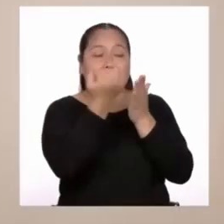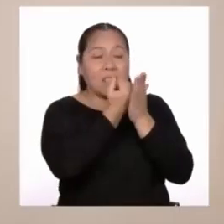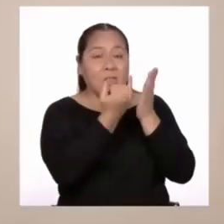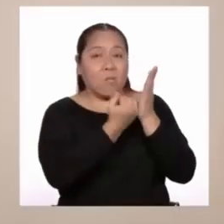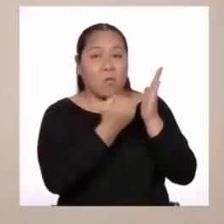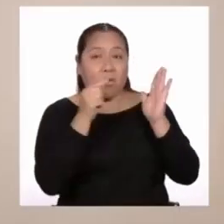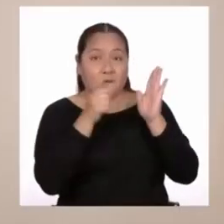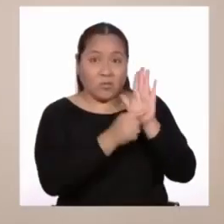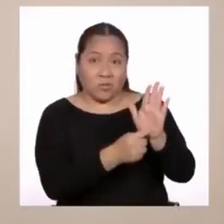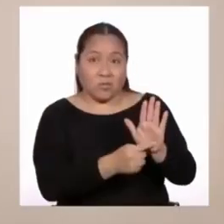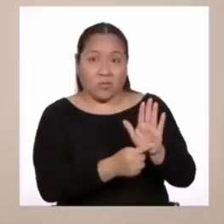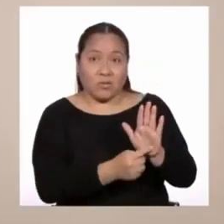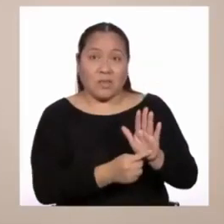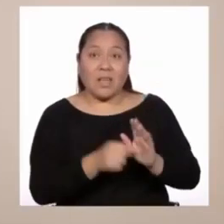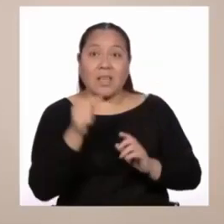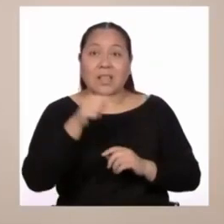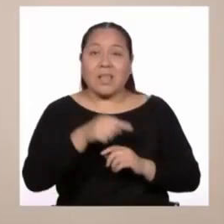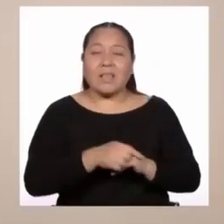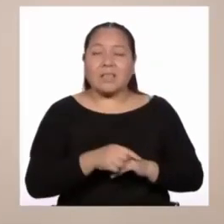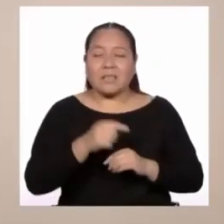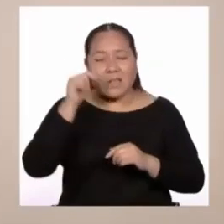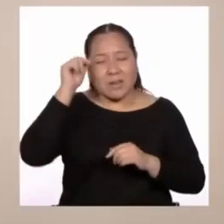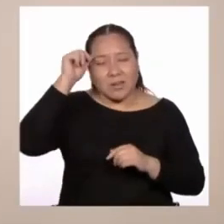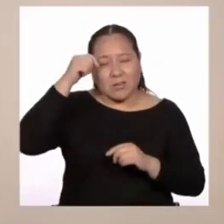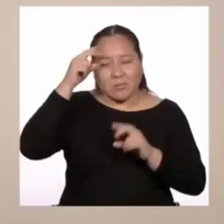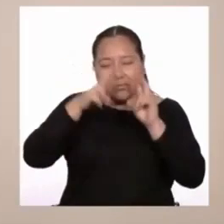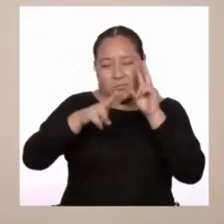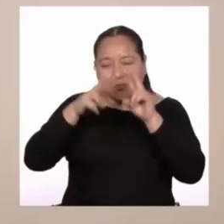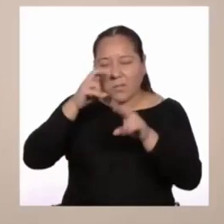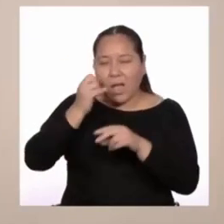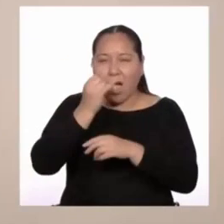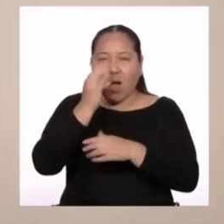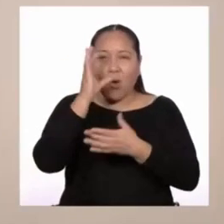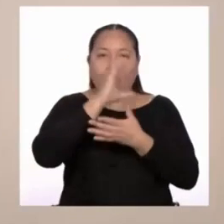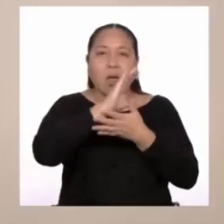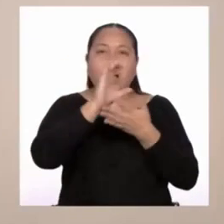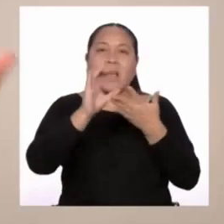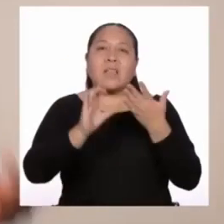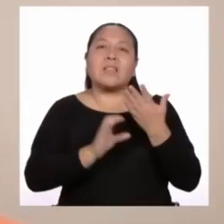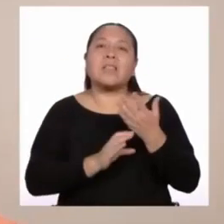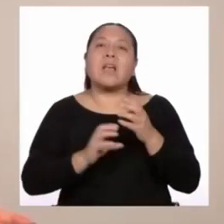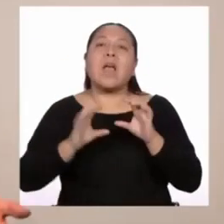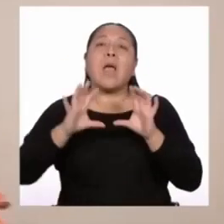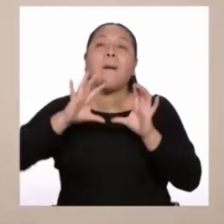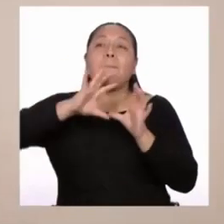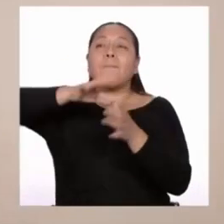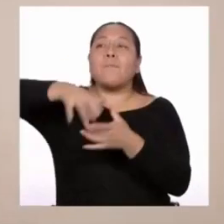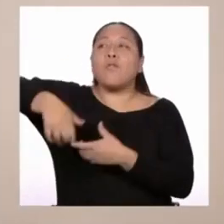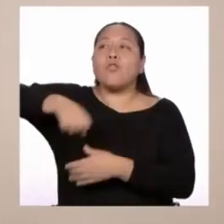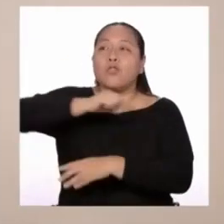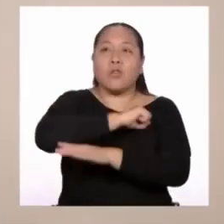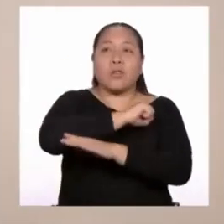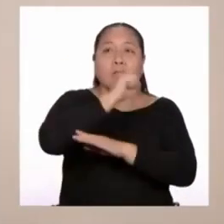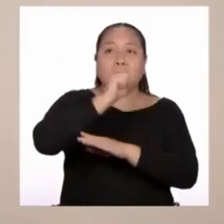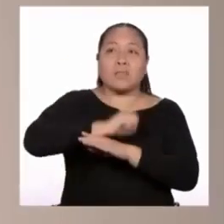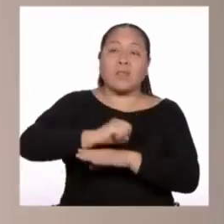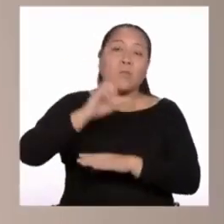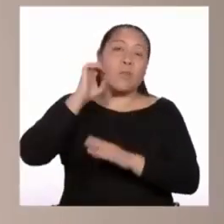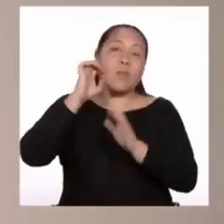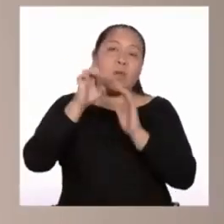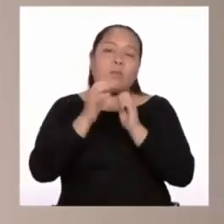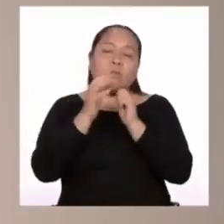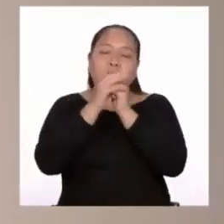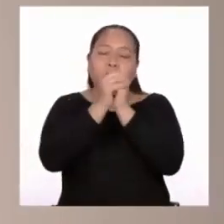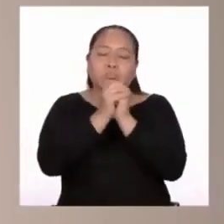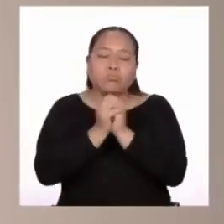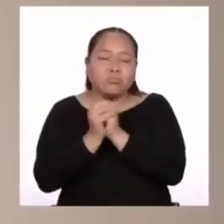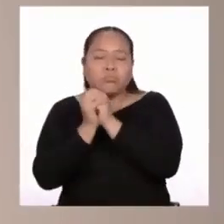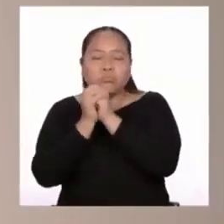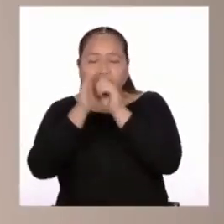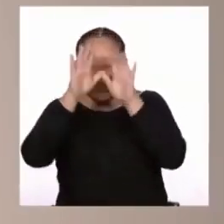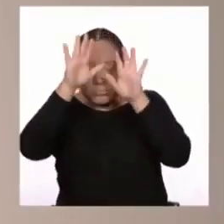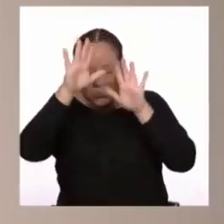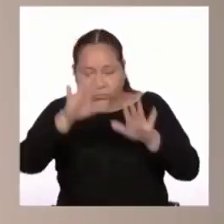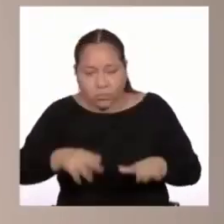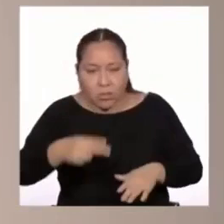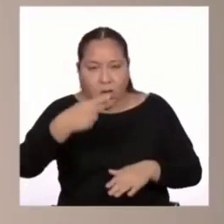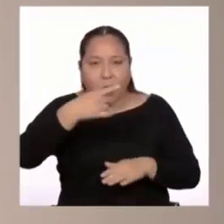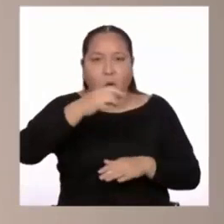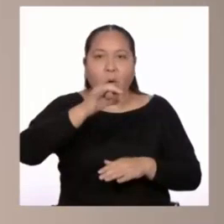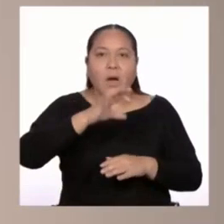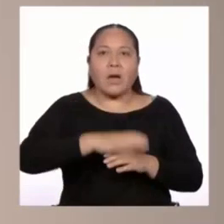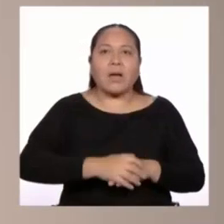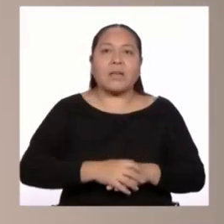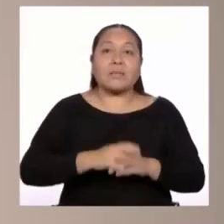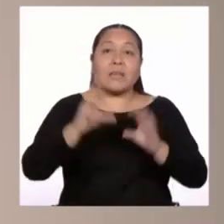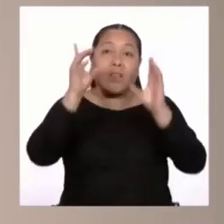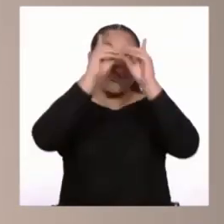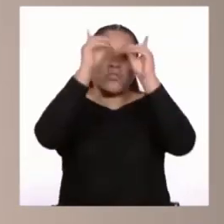en el tiempo hemos podido conocer algunas características del mundo andino de esa época, como la adoración a las huacas, a sus ídolos y